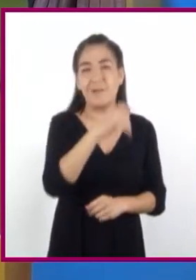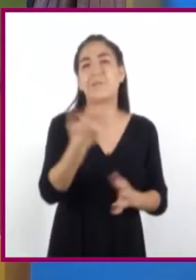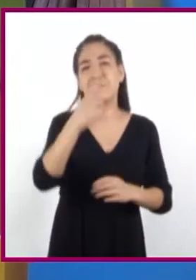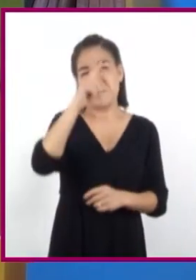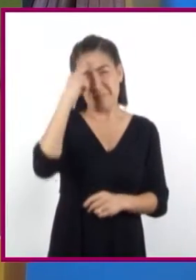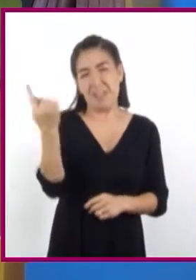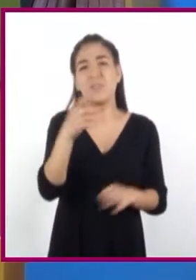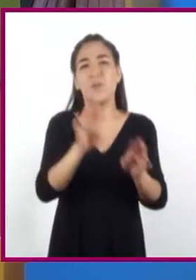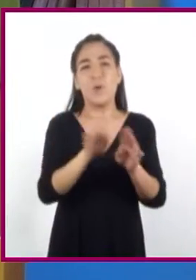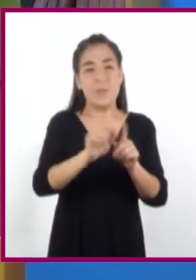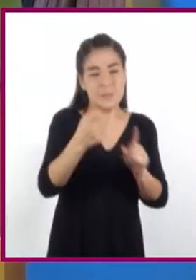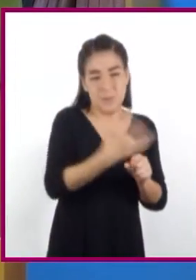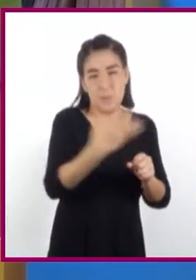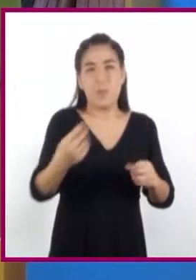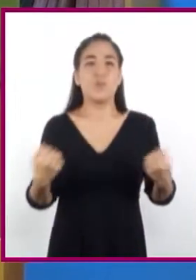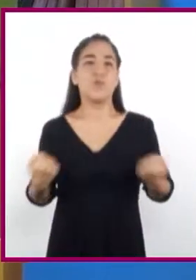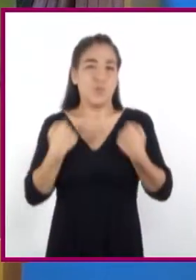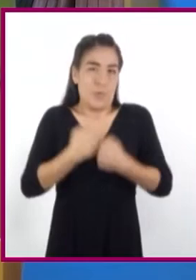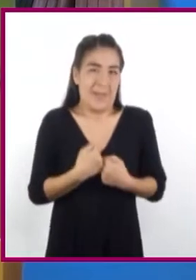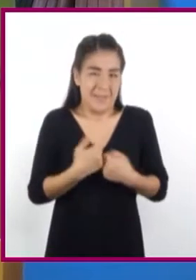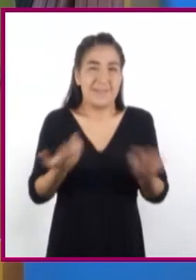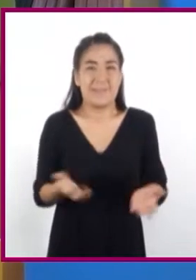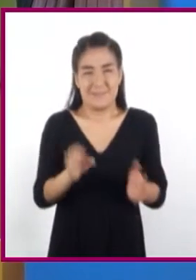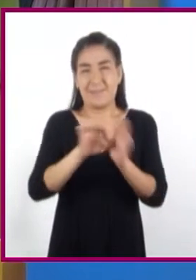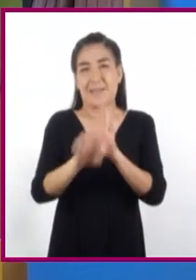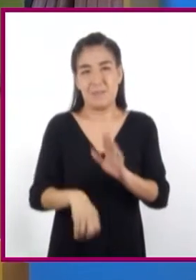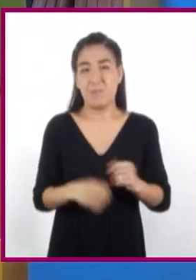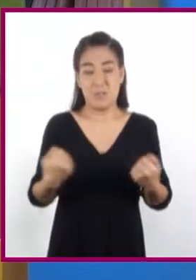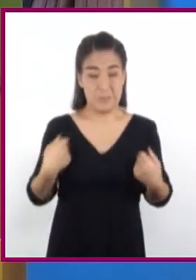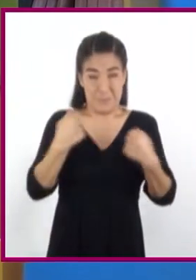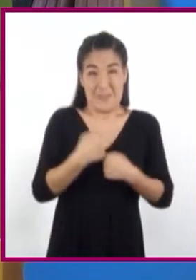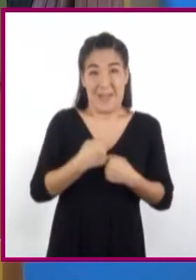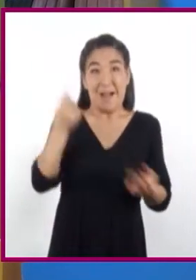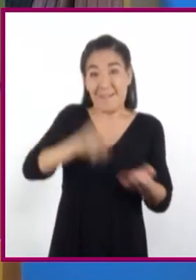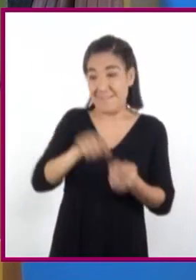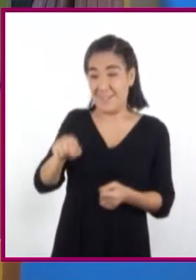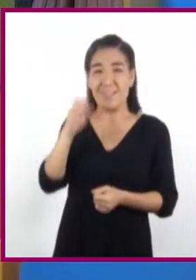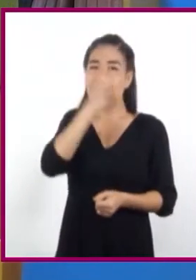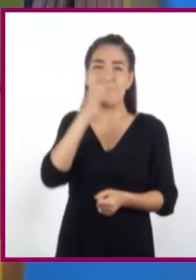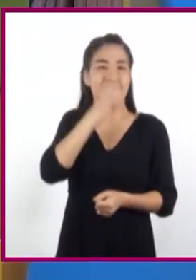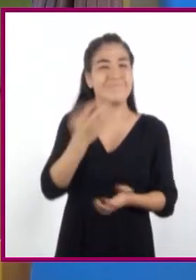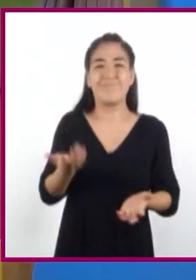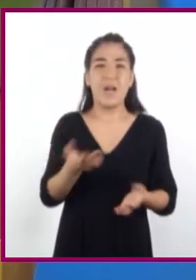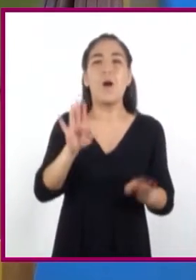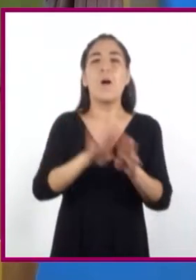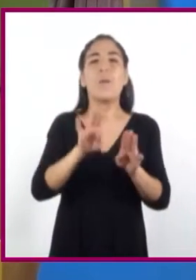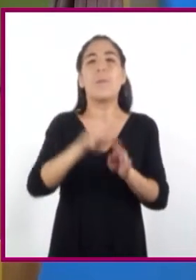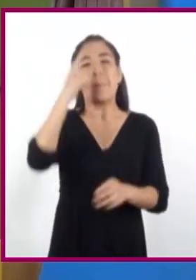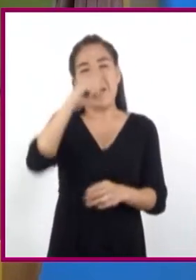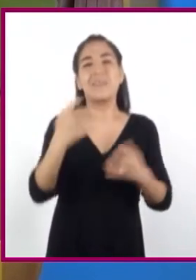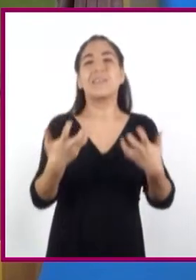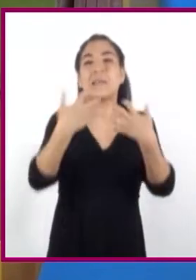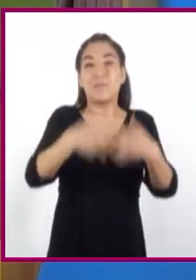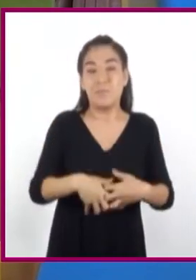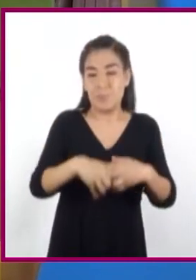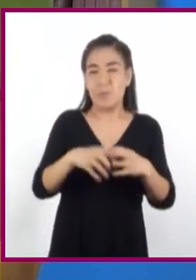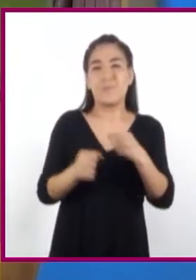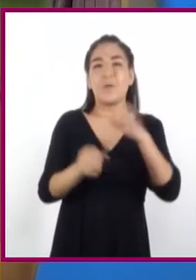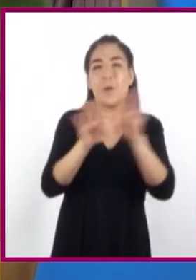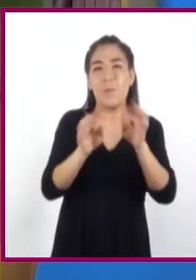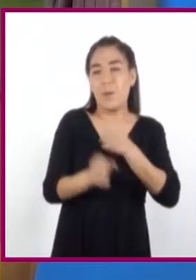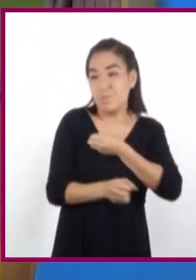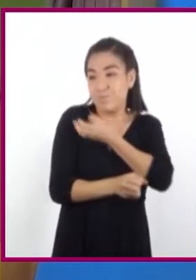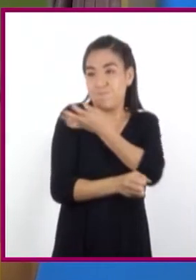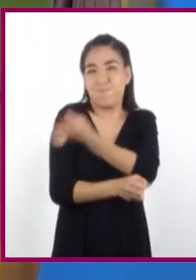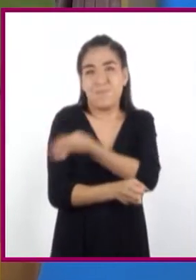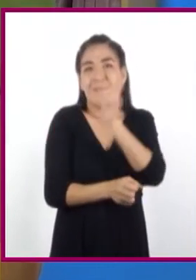su transmisión. Un suéter, en realidad, no es caliente, sino que cumple bien la función de no dejar escapar el